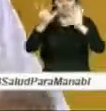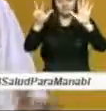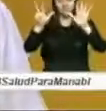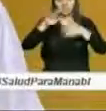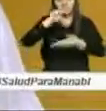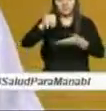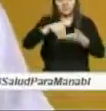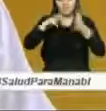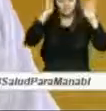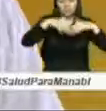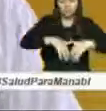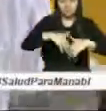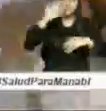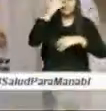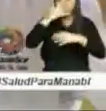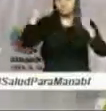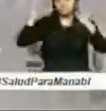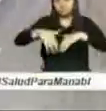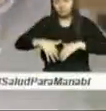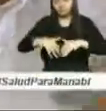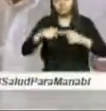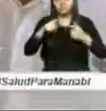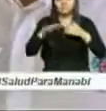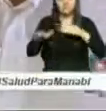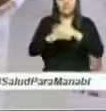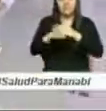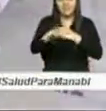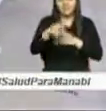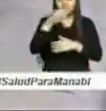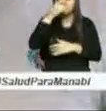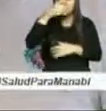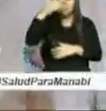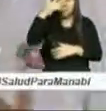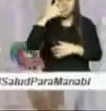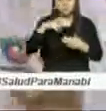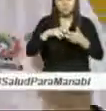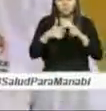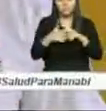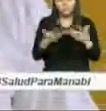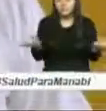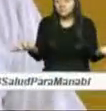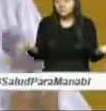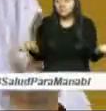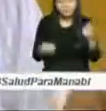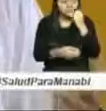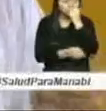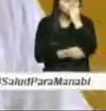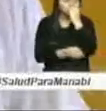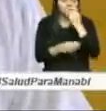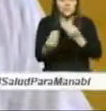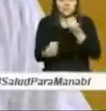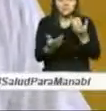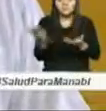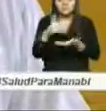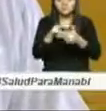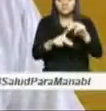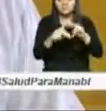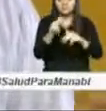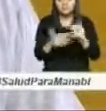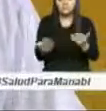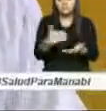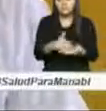destrozada, Esmeralda seriamente afectada, los ríos Santo Domingo también afectados, teníamos que ver cómo reconstruíamos. No